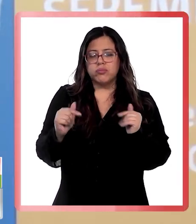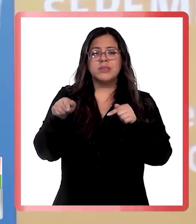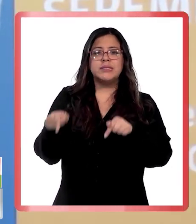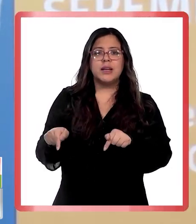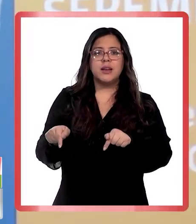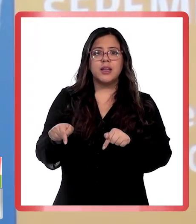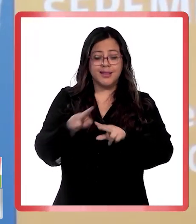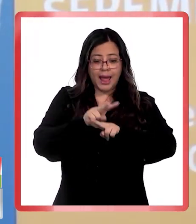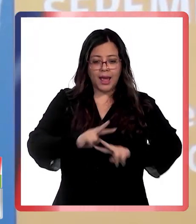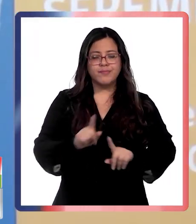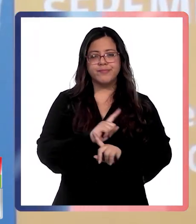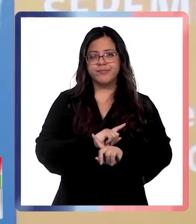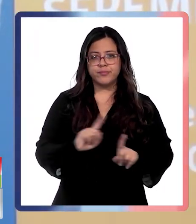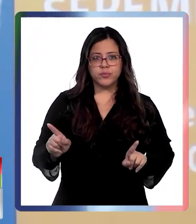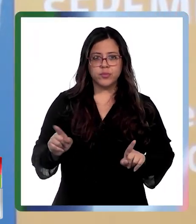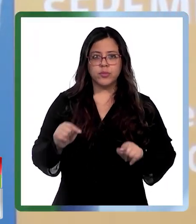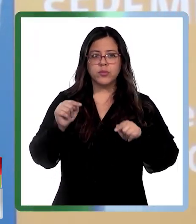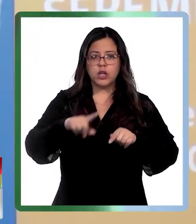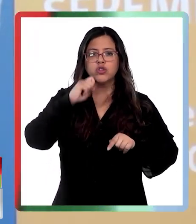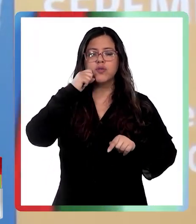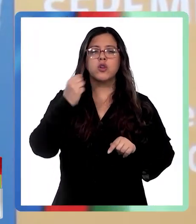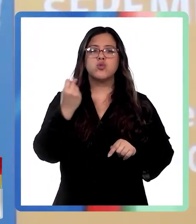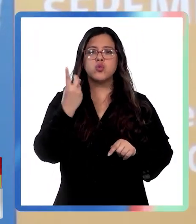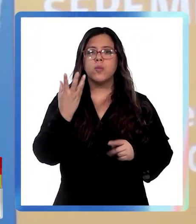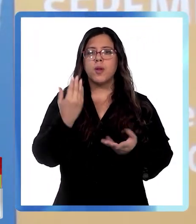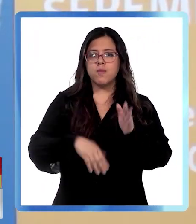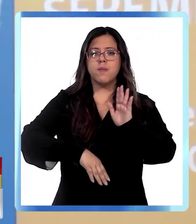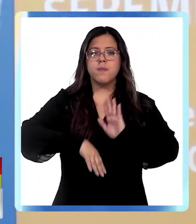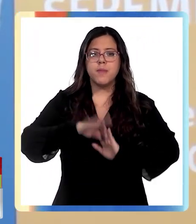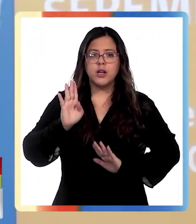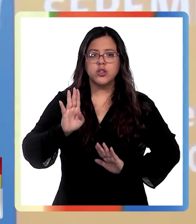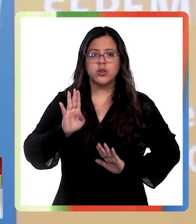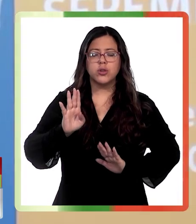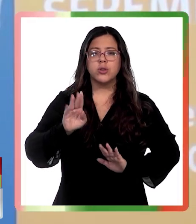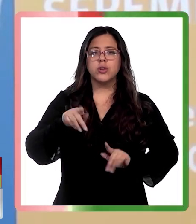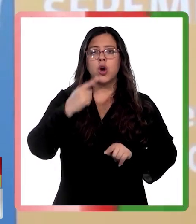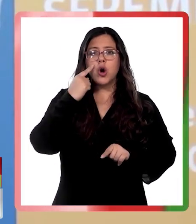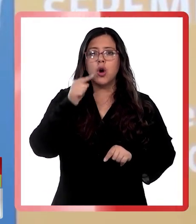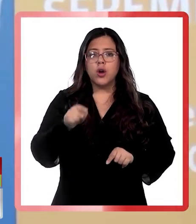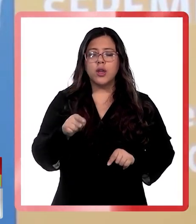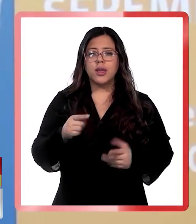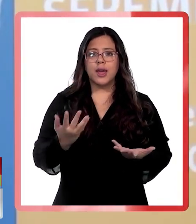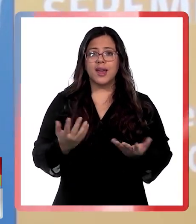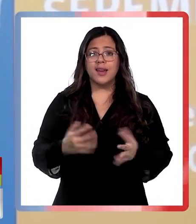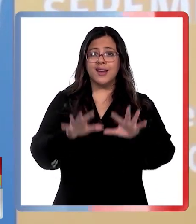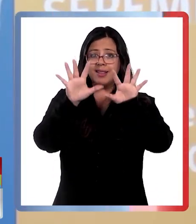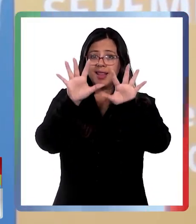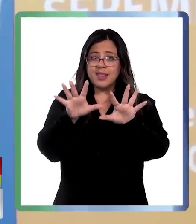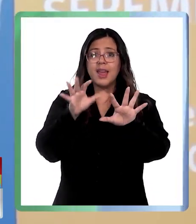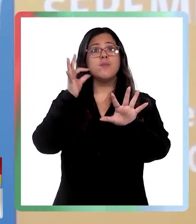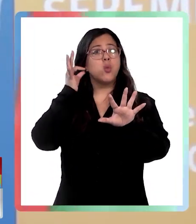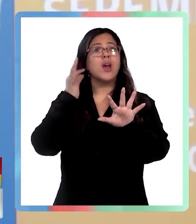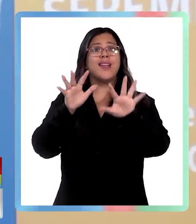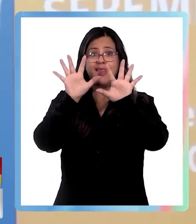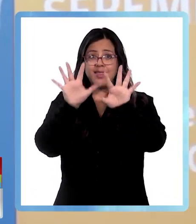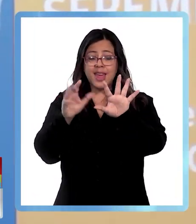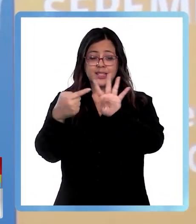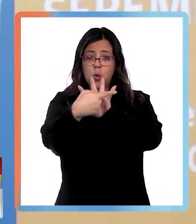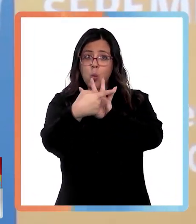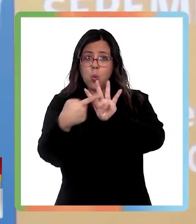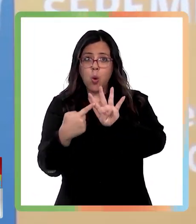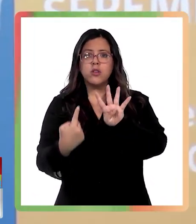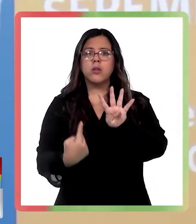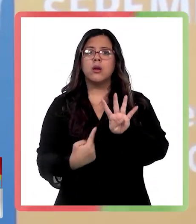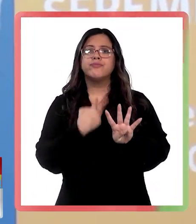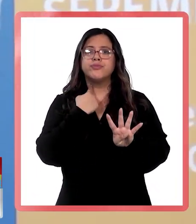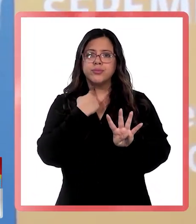Eso obviamente no nos puede dejar tranquilas porque sigue siendo un número alto. Estamos hablando de que 4 de cada 10 mujeres